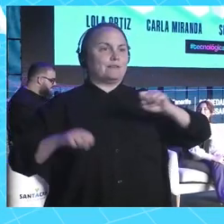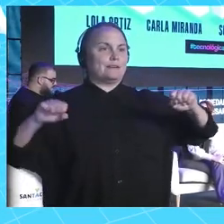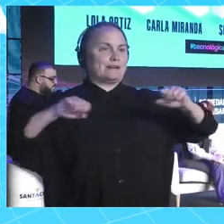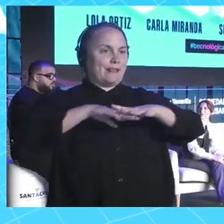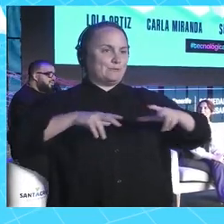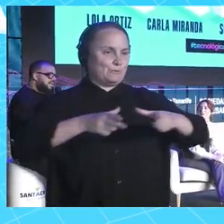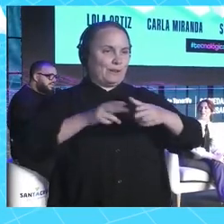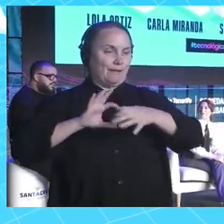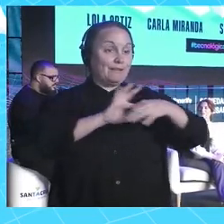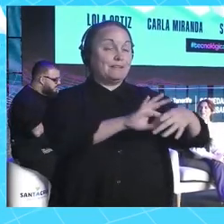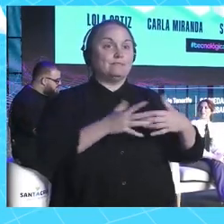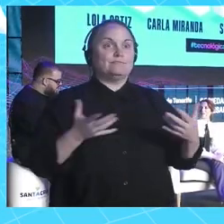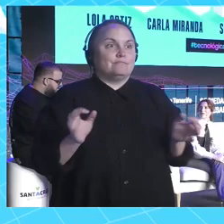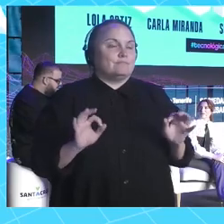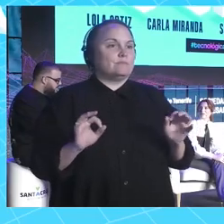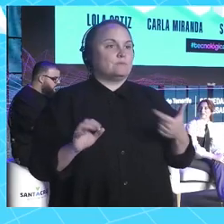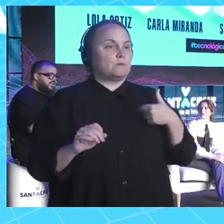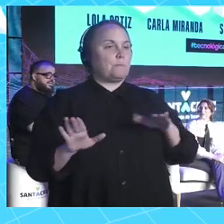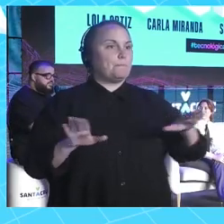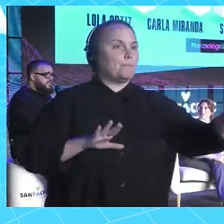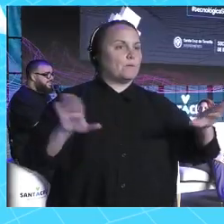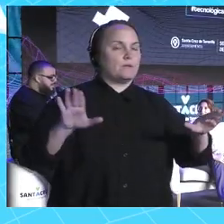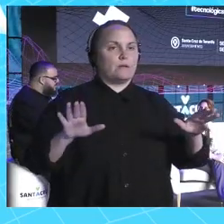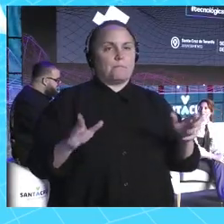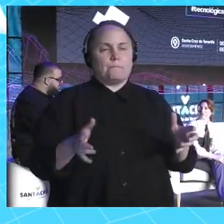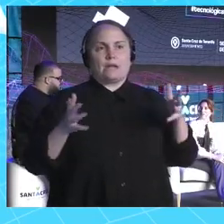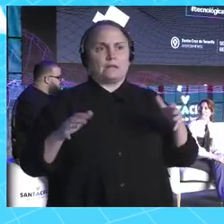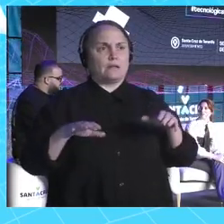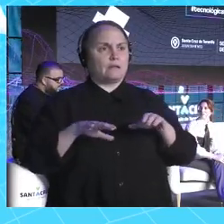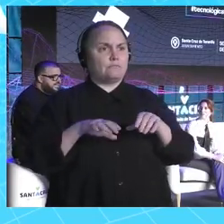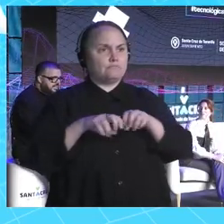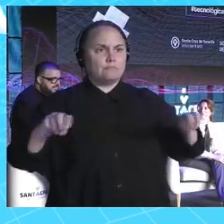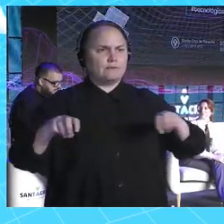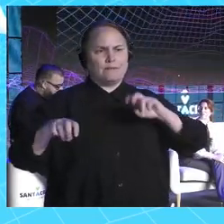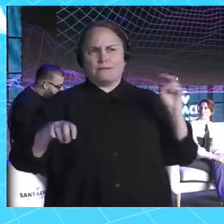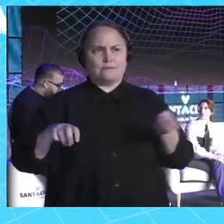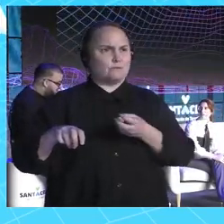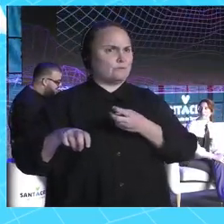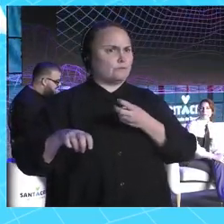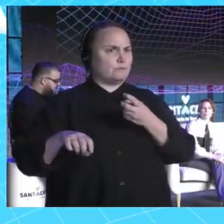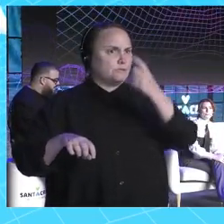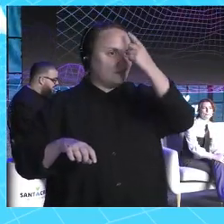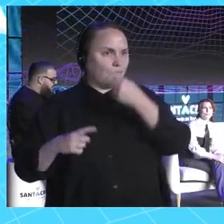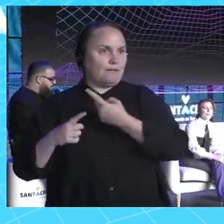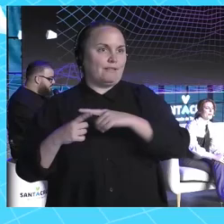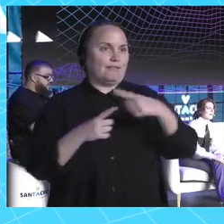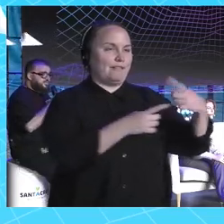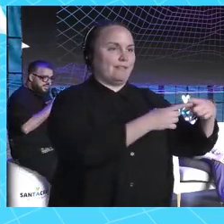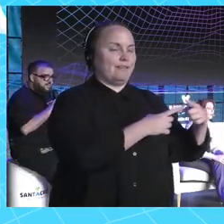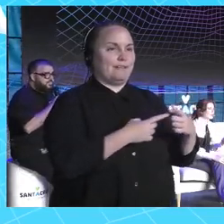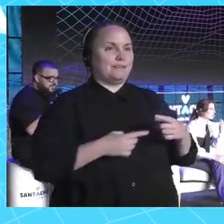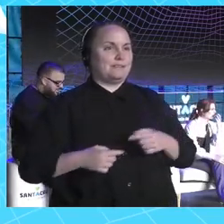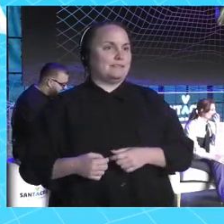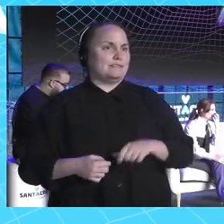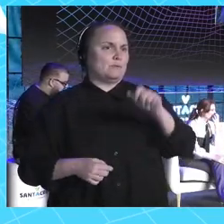y sobre todo me encanta poder moderar una mesa como ésta Pues tan diversa con perfiles tan diversos además con